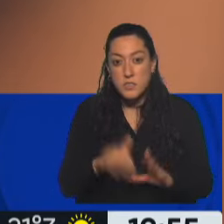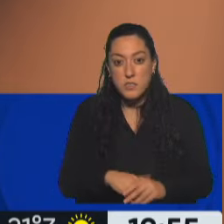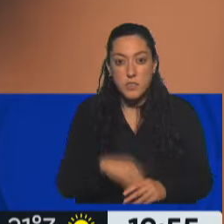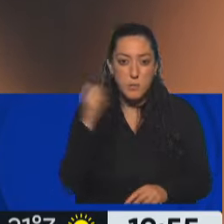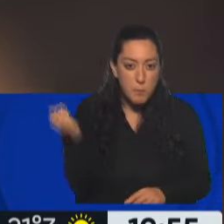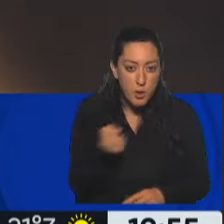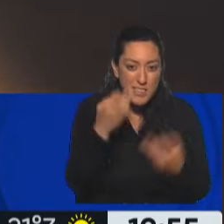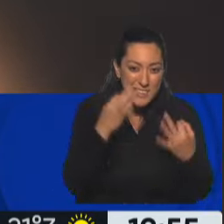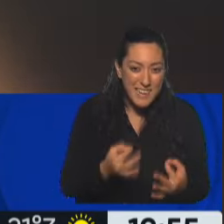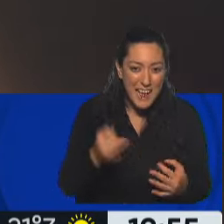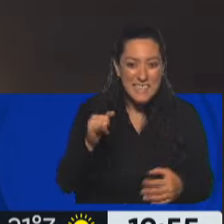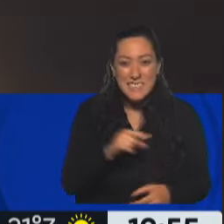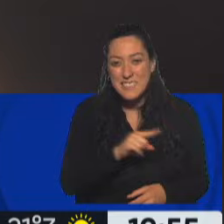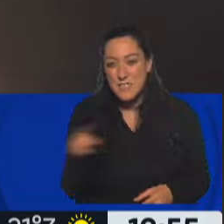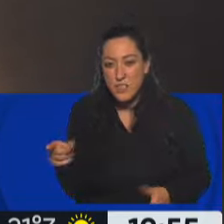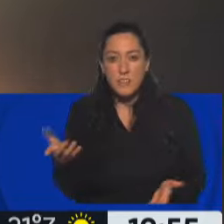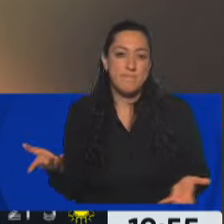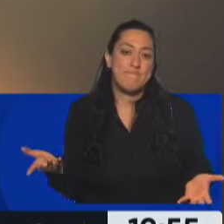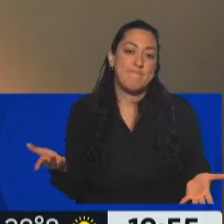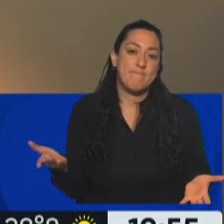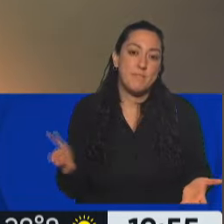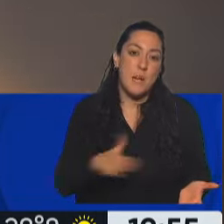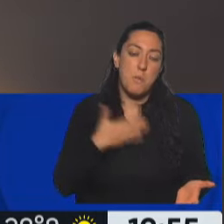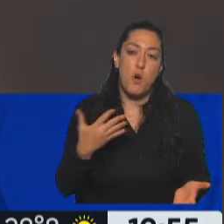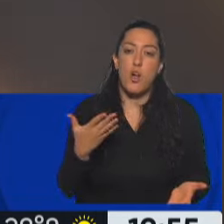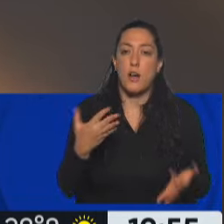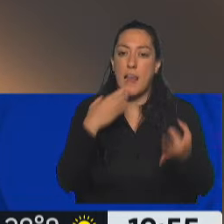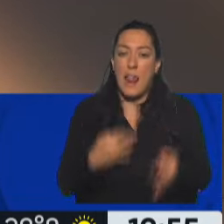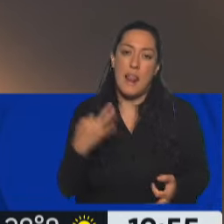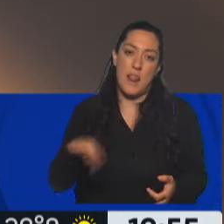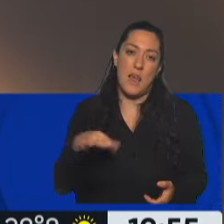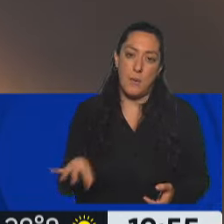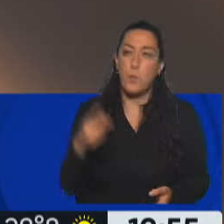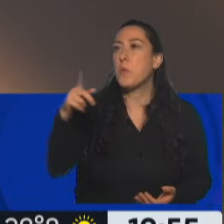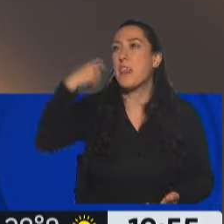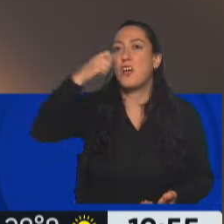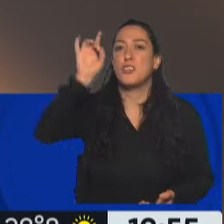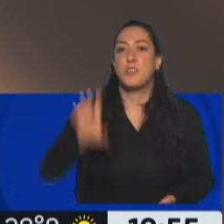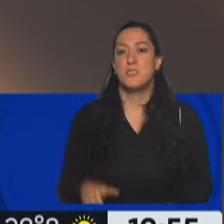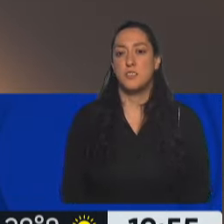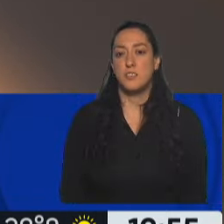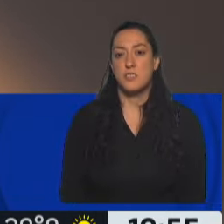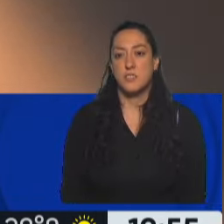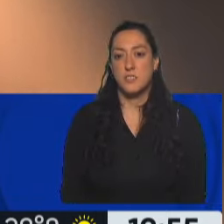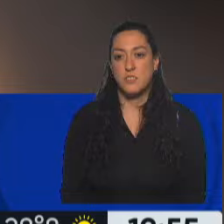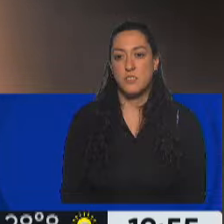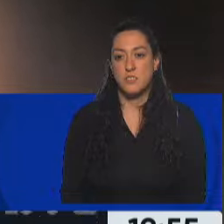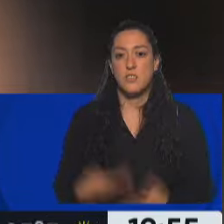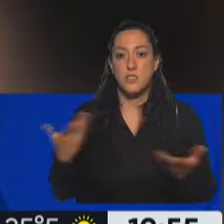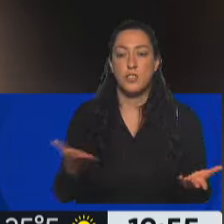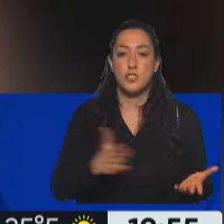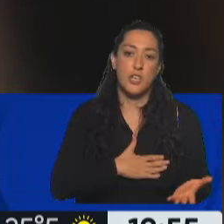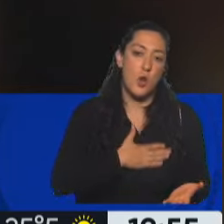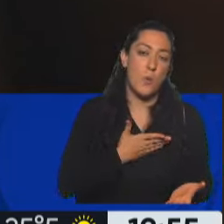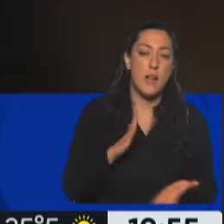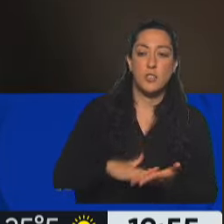Saber si es real o no. Sí, importantísimo, porque el amor tiene que ser real, no tiene que ser para un video, para aumentar seguidores. Y entonces que no hagamos novelas de que amor. Que